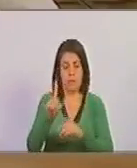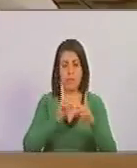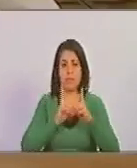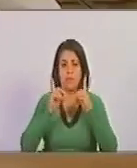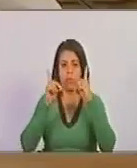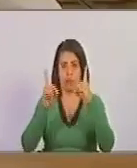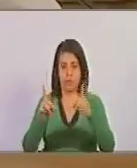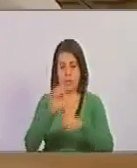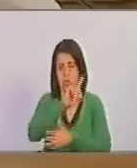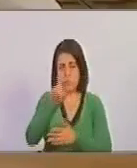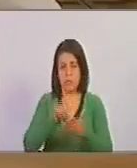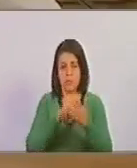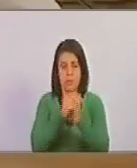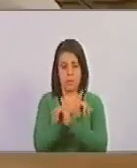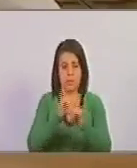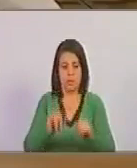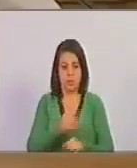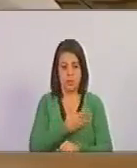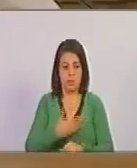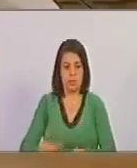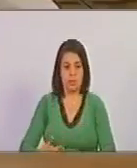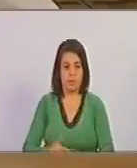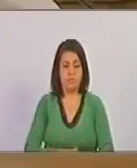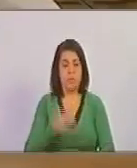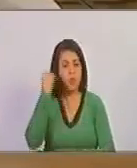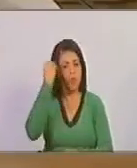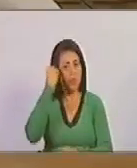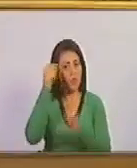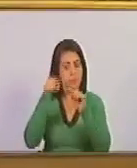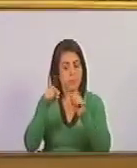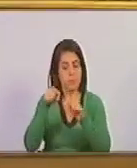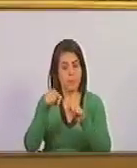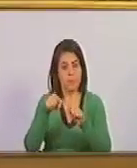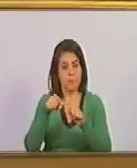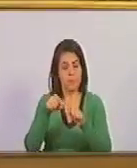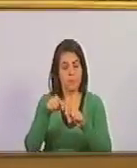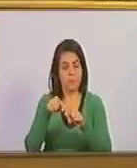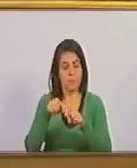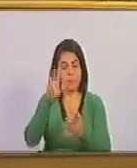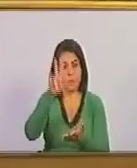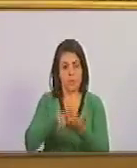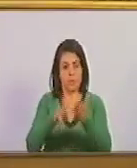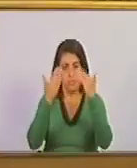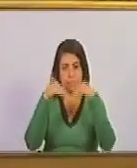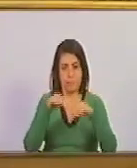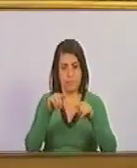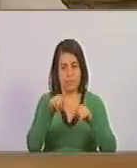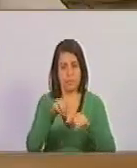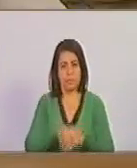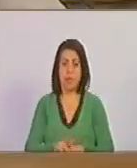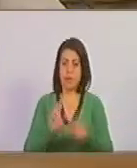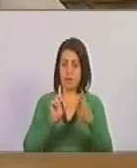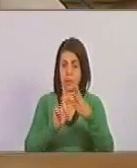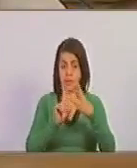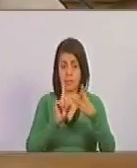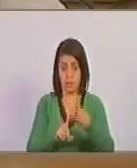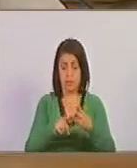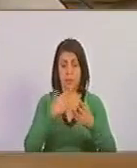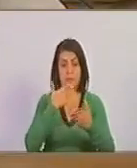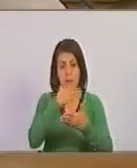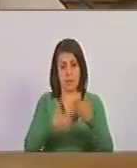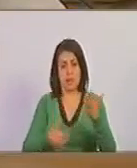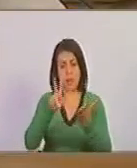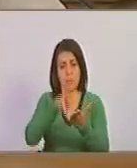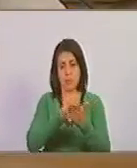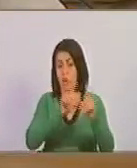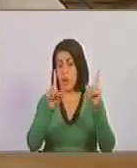disposiciones generales. Es todo, ciudadano presidente. En consideración. Aprobado. Siguiente. Tercero, se propone